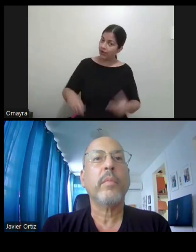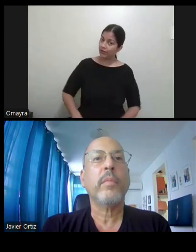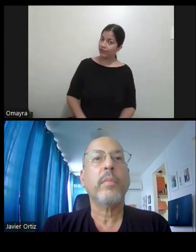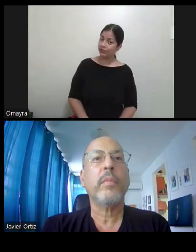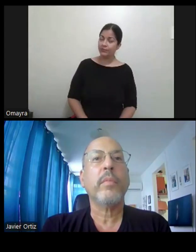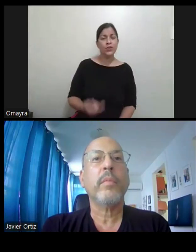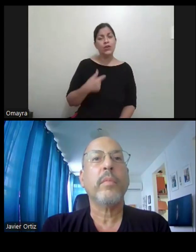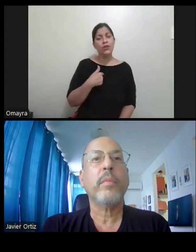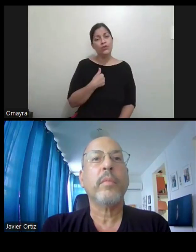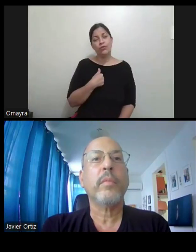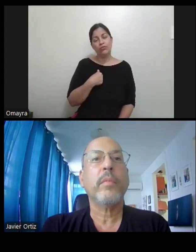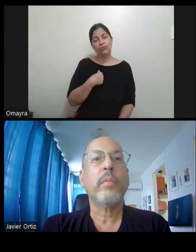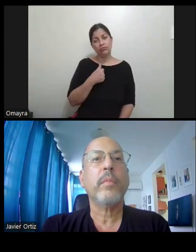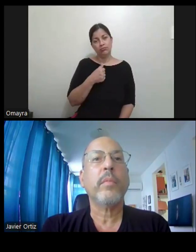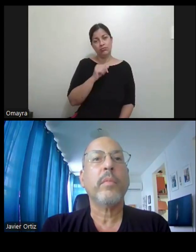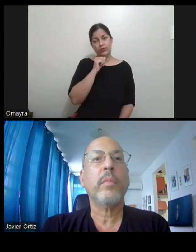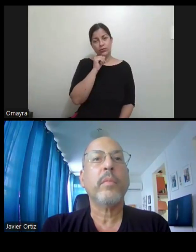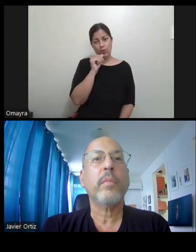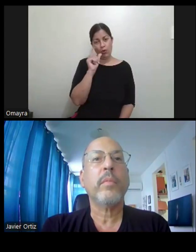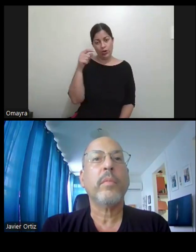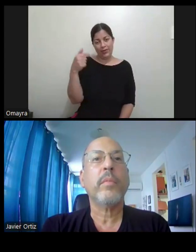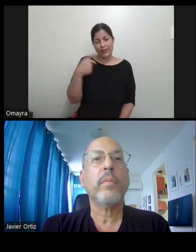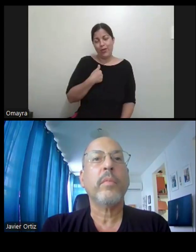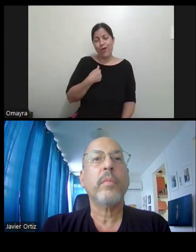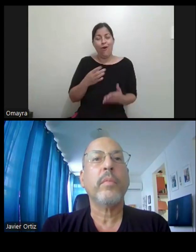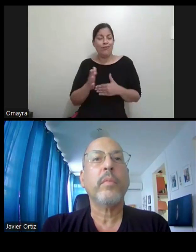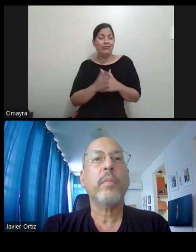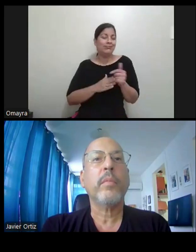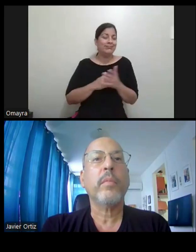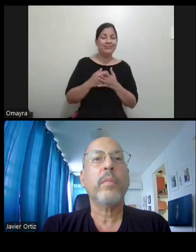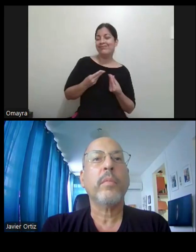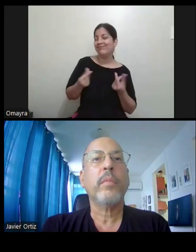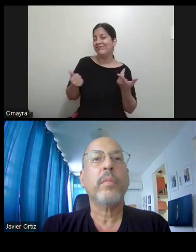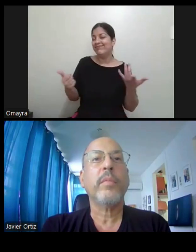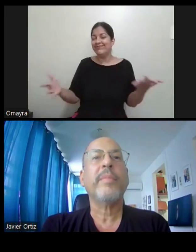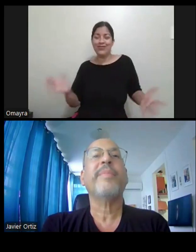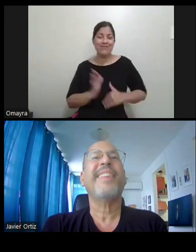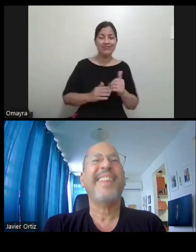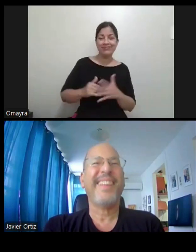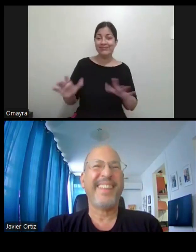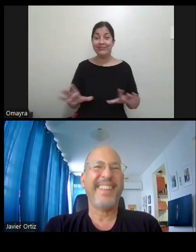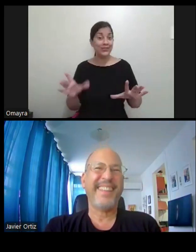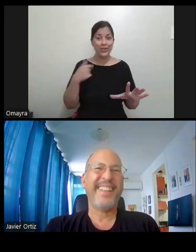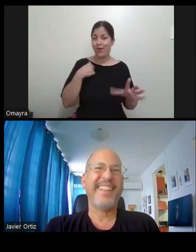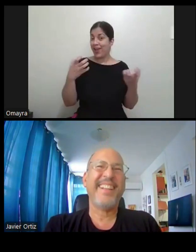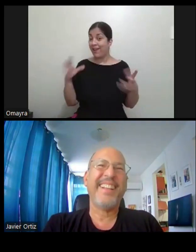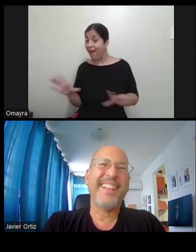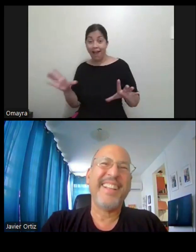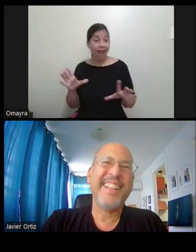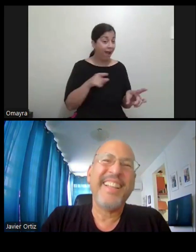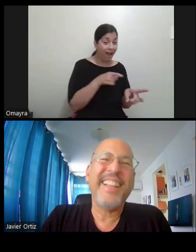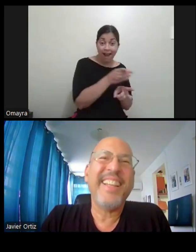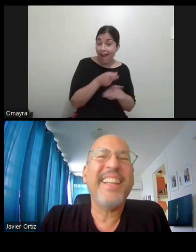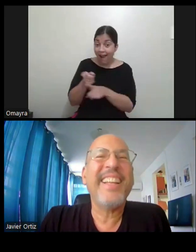Yo estaba no solamente como pez en el agua, sino que era como múltiples peces en una persona. Pues yo quería correr todas las aguas, ¿no?